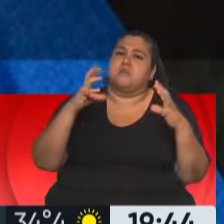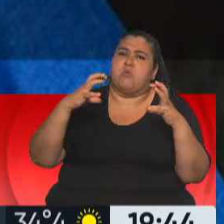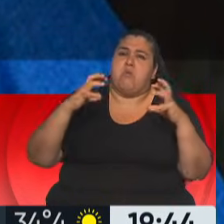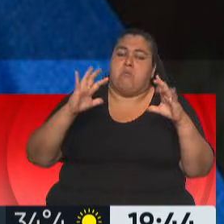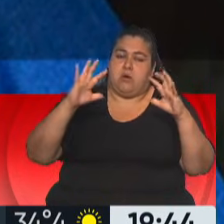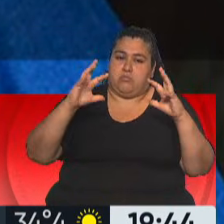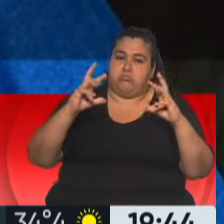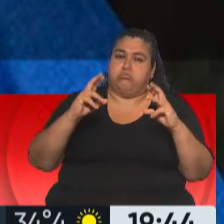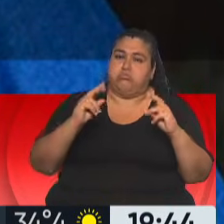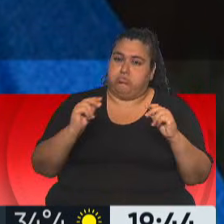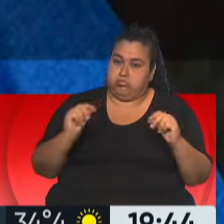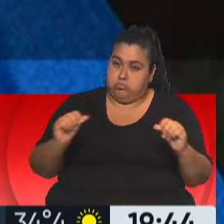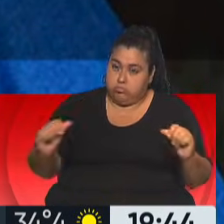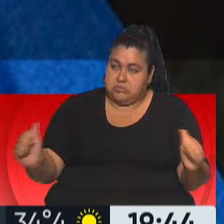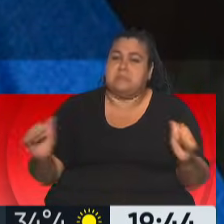duele el país.